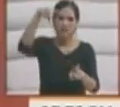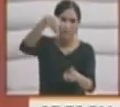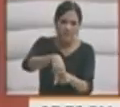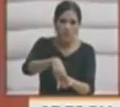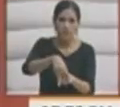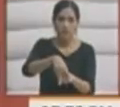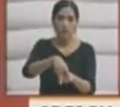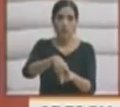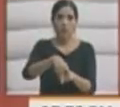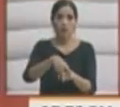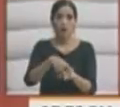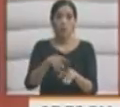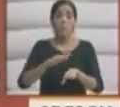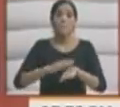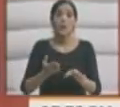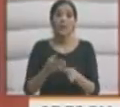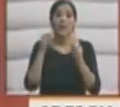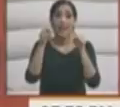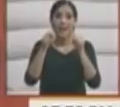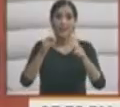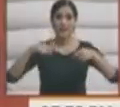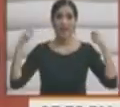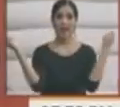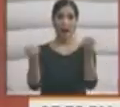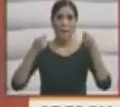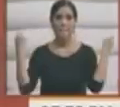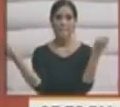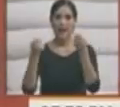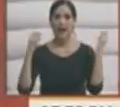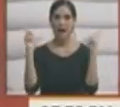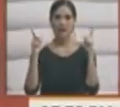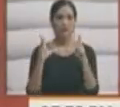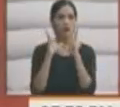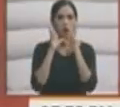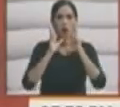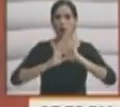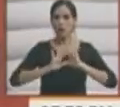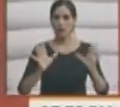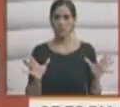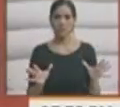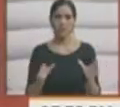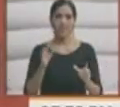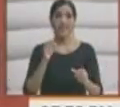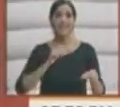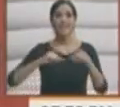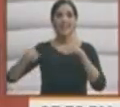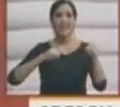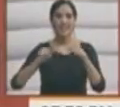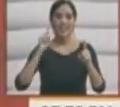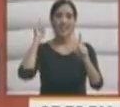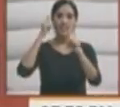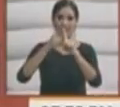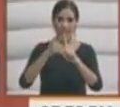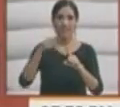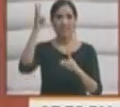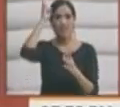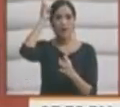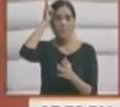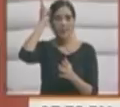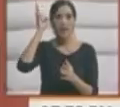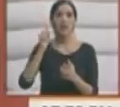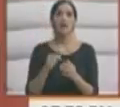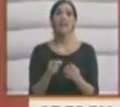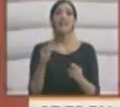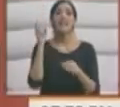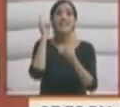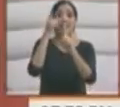es la campaña mediática brutal dirigida desde el cartel de Lima, dirigida de los gobiernos de